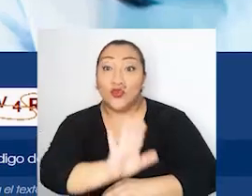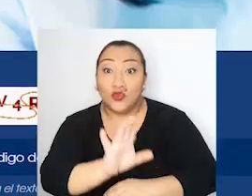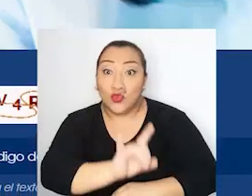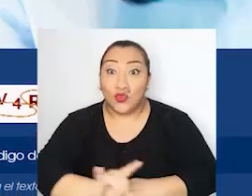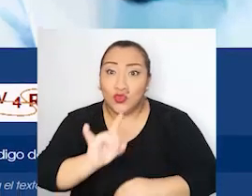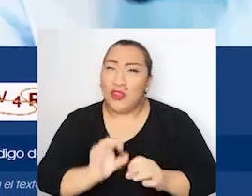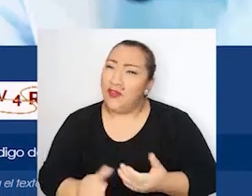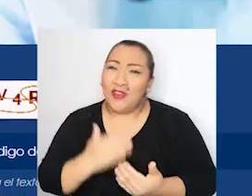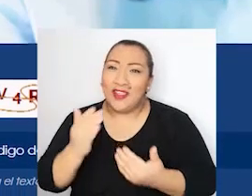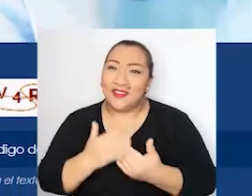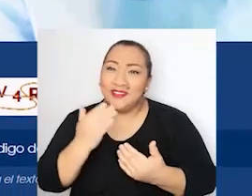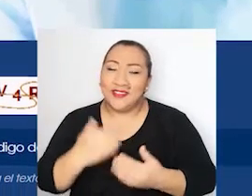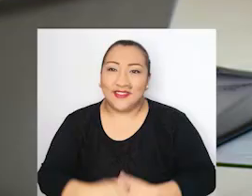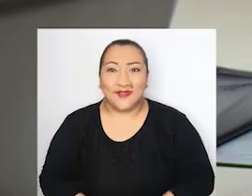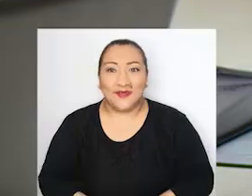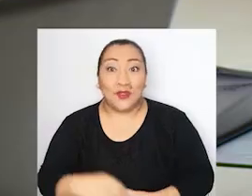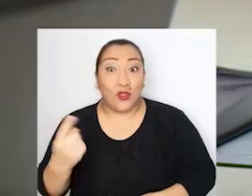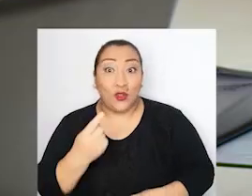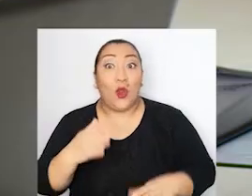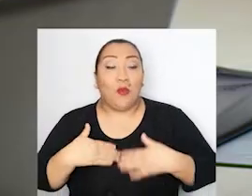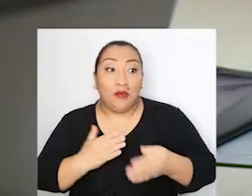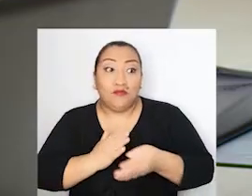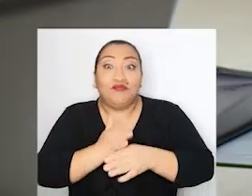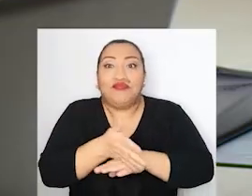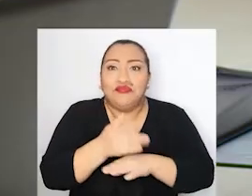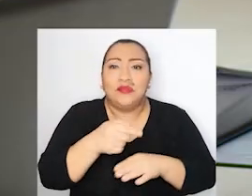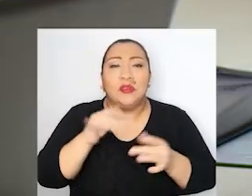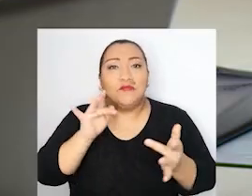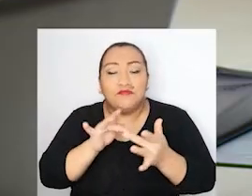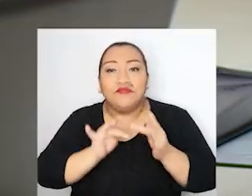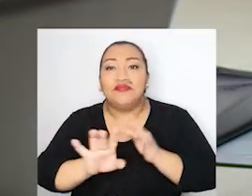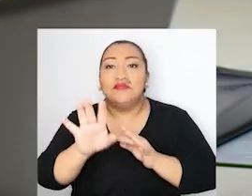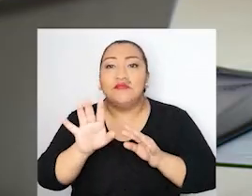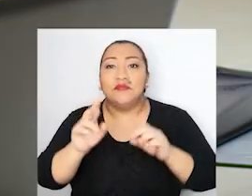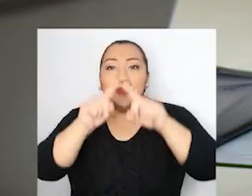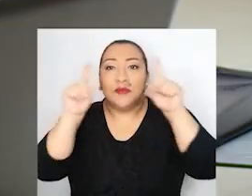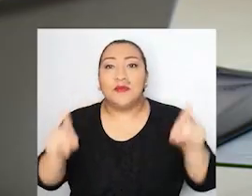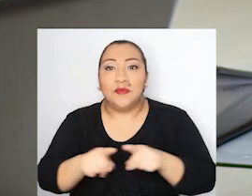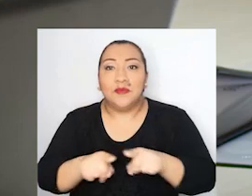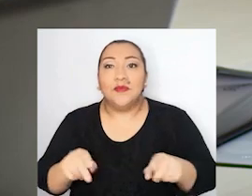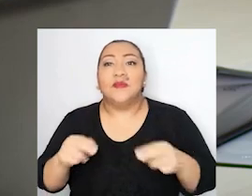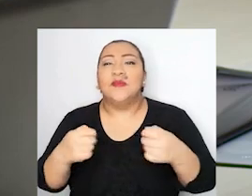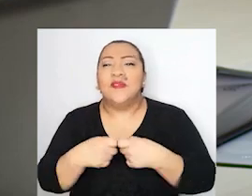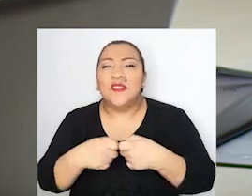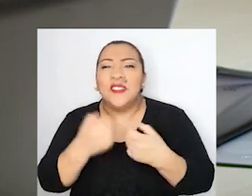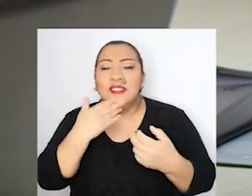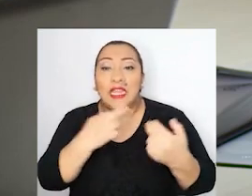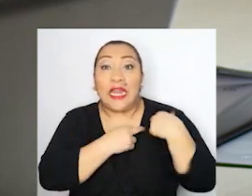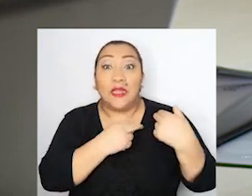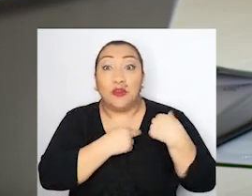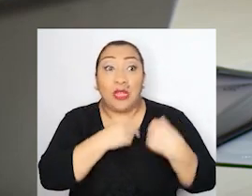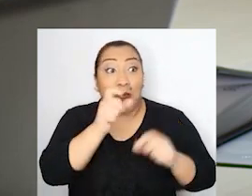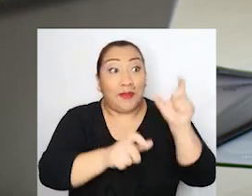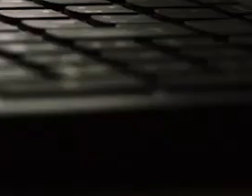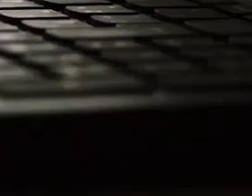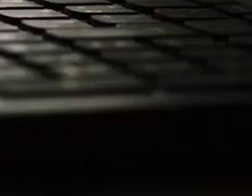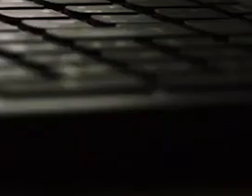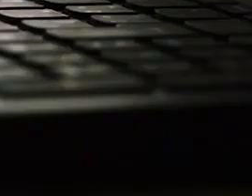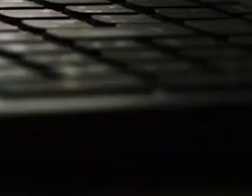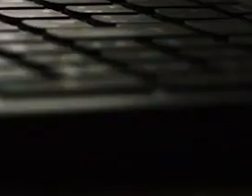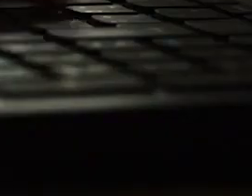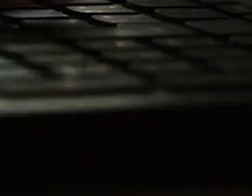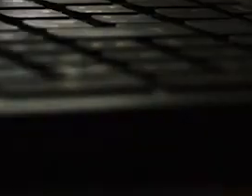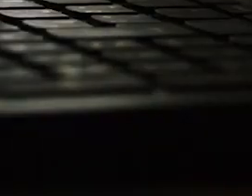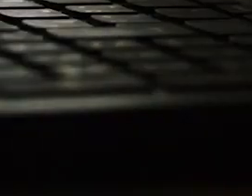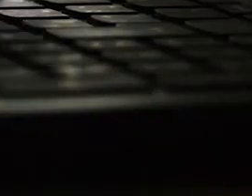su utilización es muy sencilla. Solo pueden acceder a este enlace virtual los titulares y autoridades salientes de las entidades con